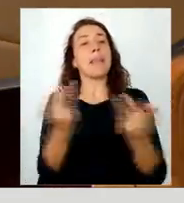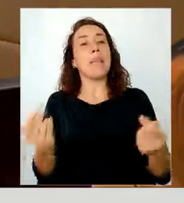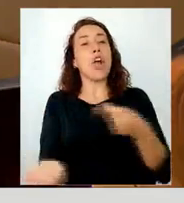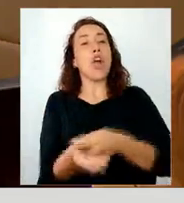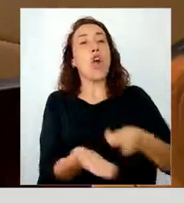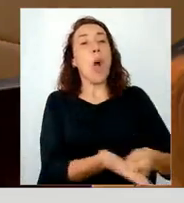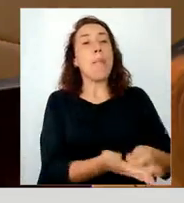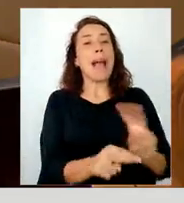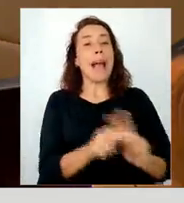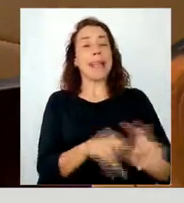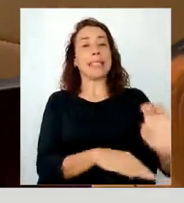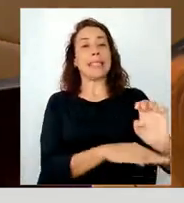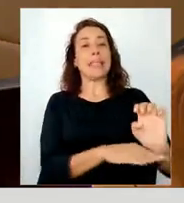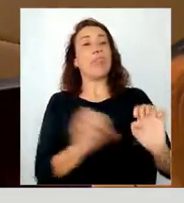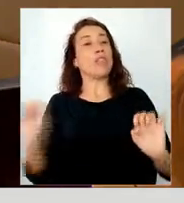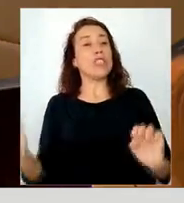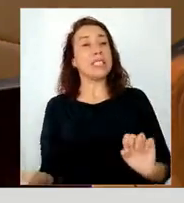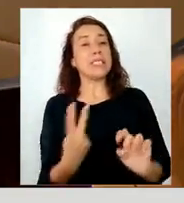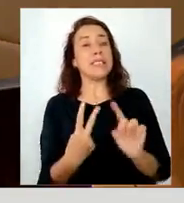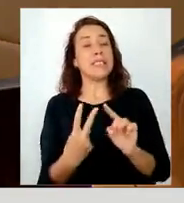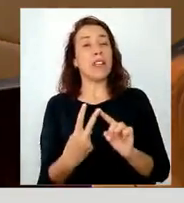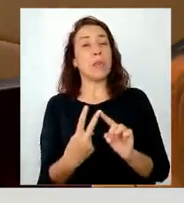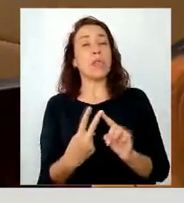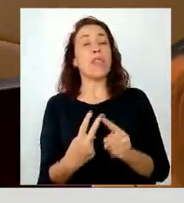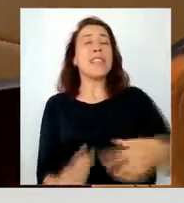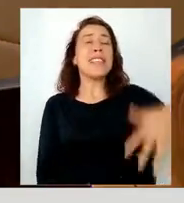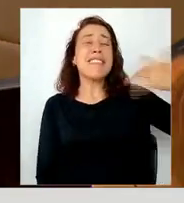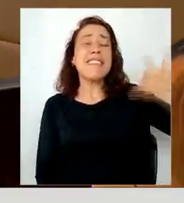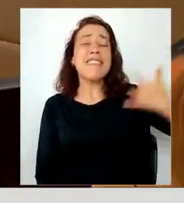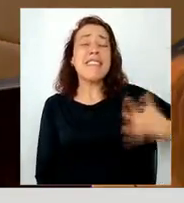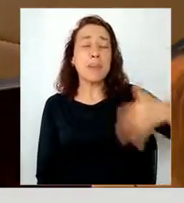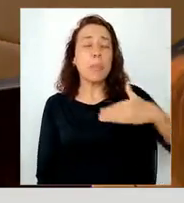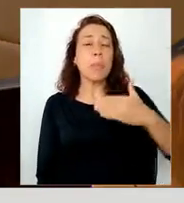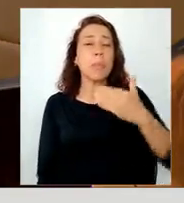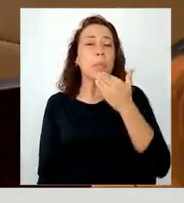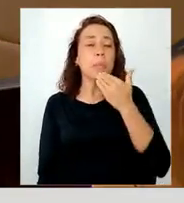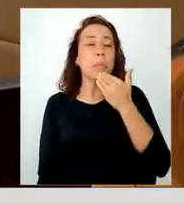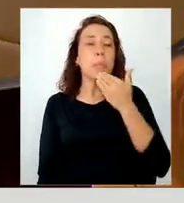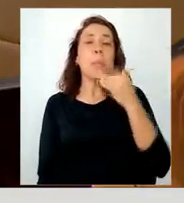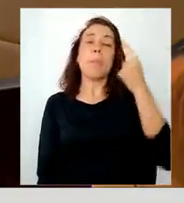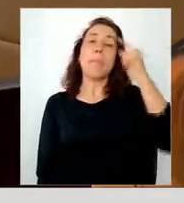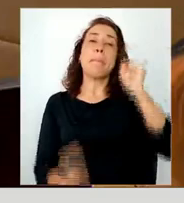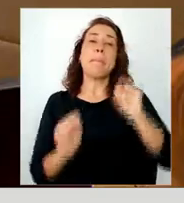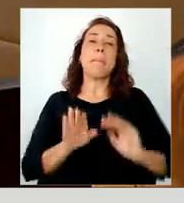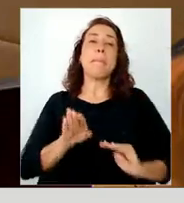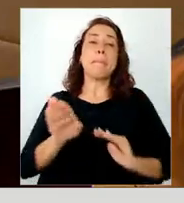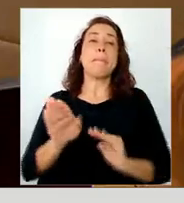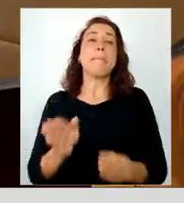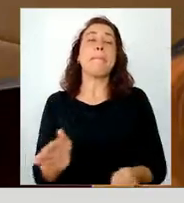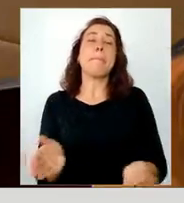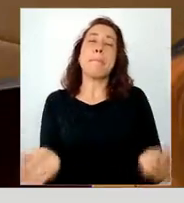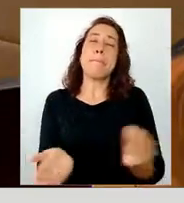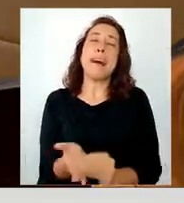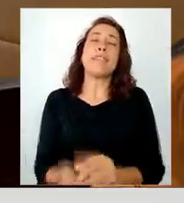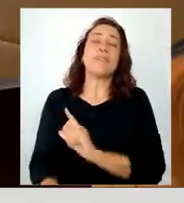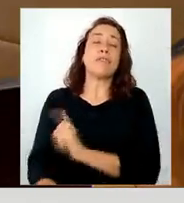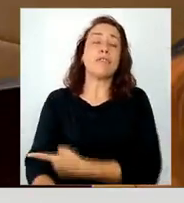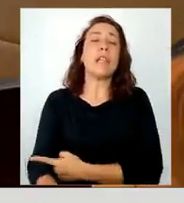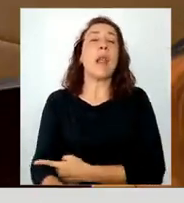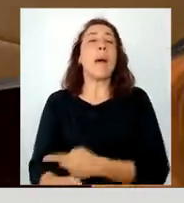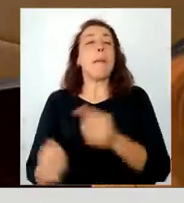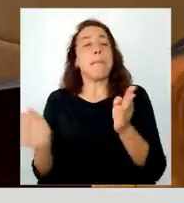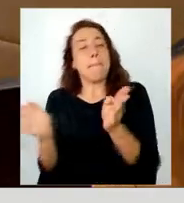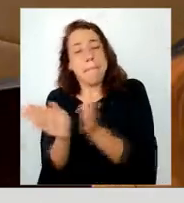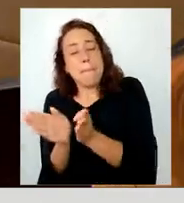lugar de manera muy importante también Para apoyar más decididamente a las micro y pequeñas empresas